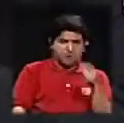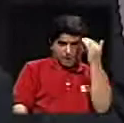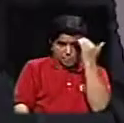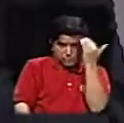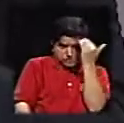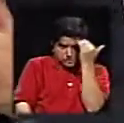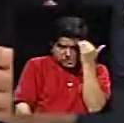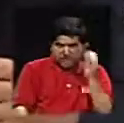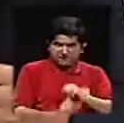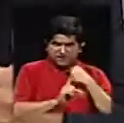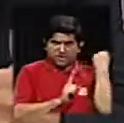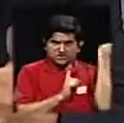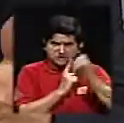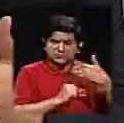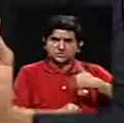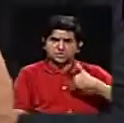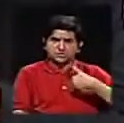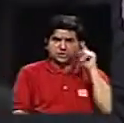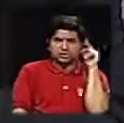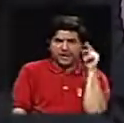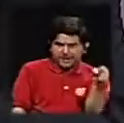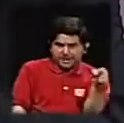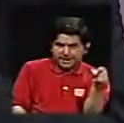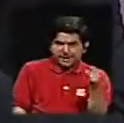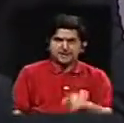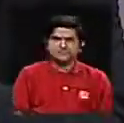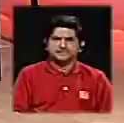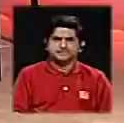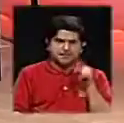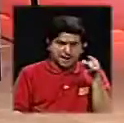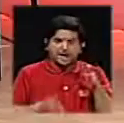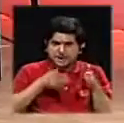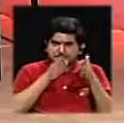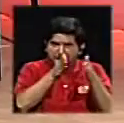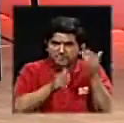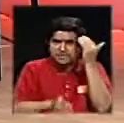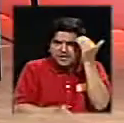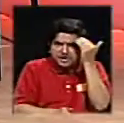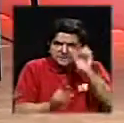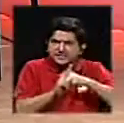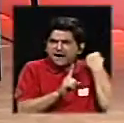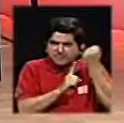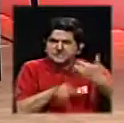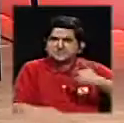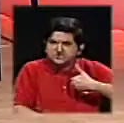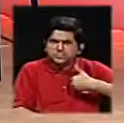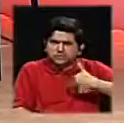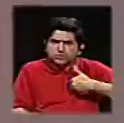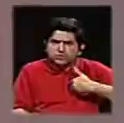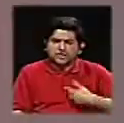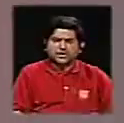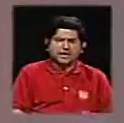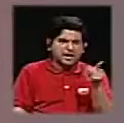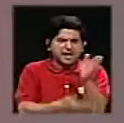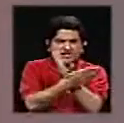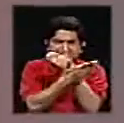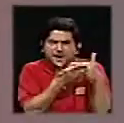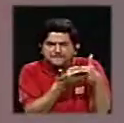saben cuál es la situación en la que se encuentra esa red, ellos saben cuál es la condición en la que se encuentran esos tramos